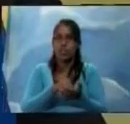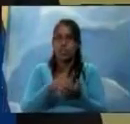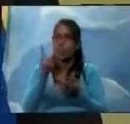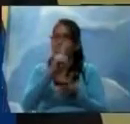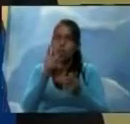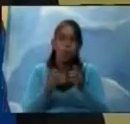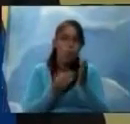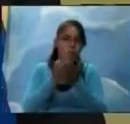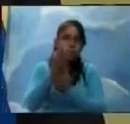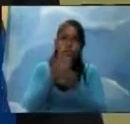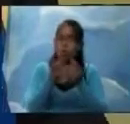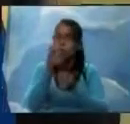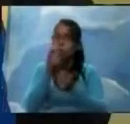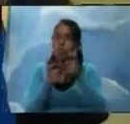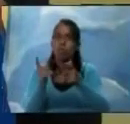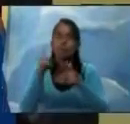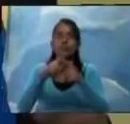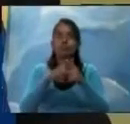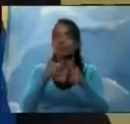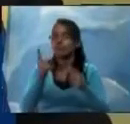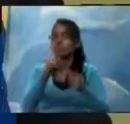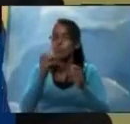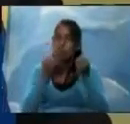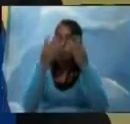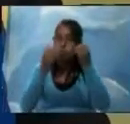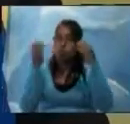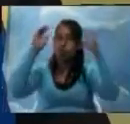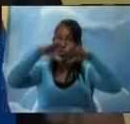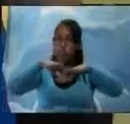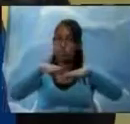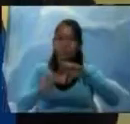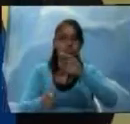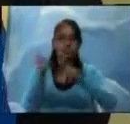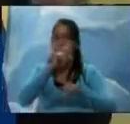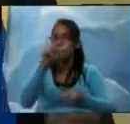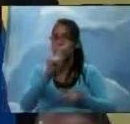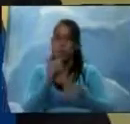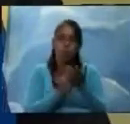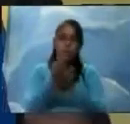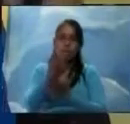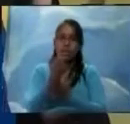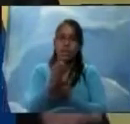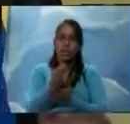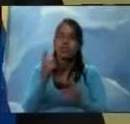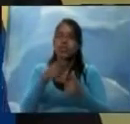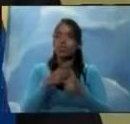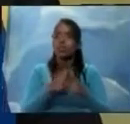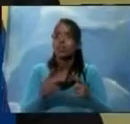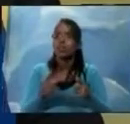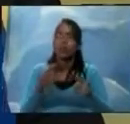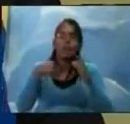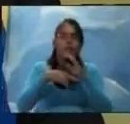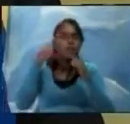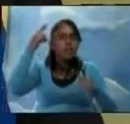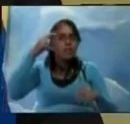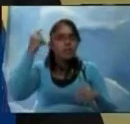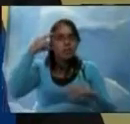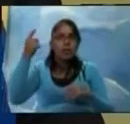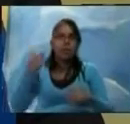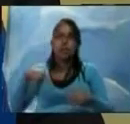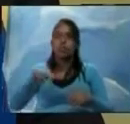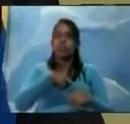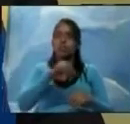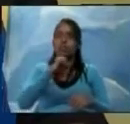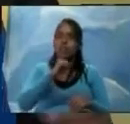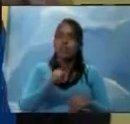es fiel sobre mucho. Pero el que es fiel sobre poco también es fiel sobre mucho. Y vaya la reflexión para nosotros, es